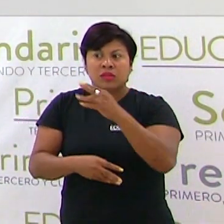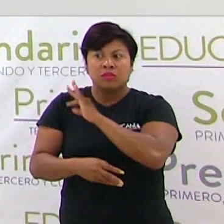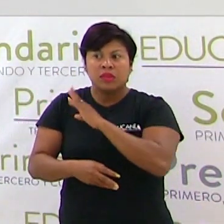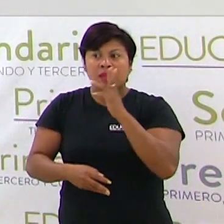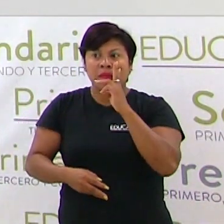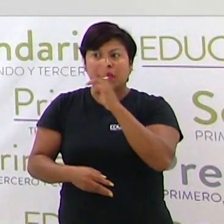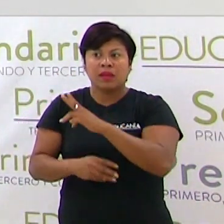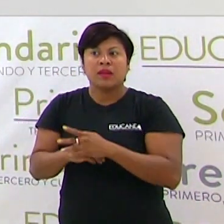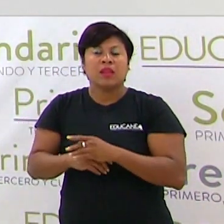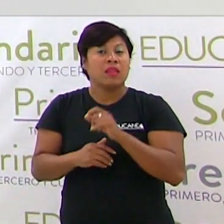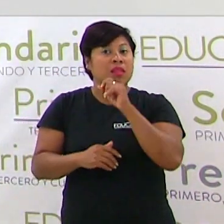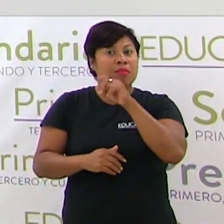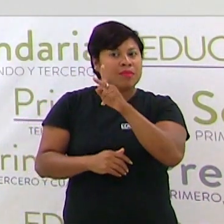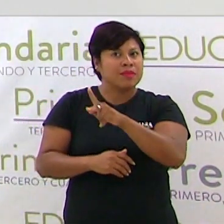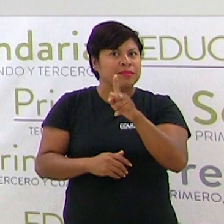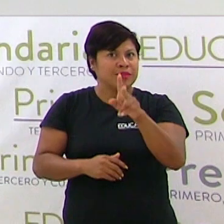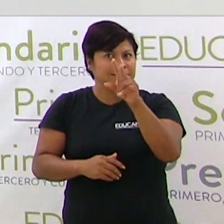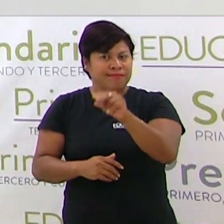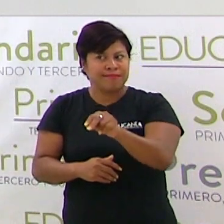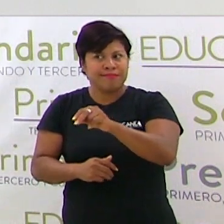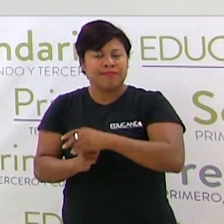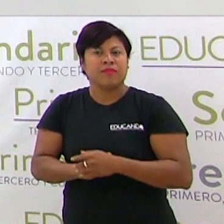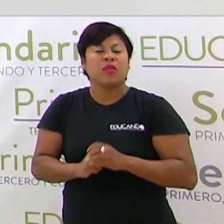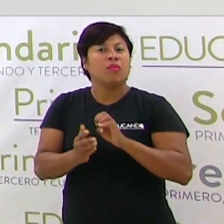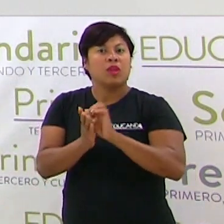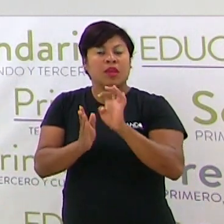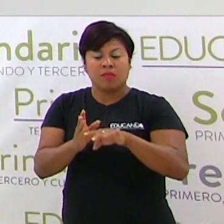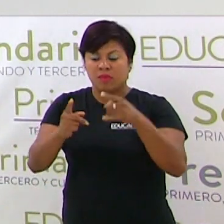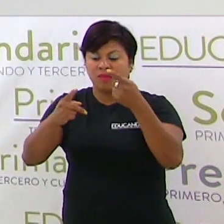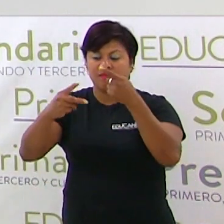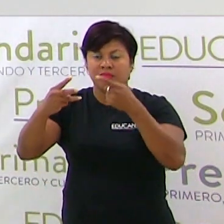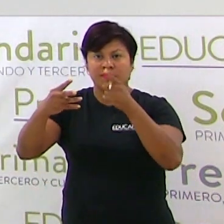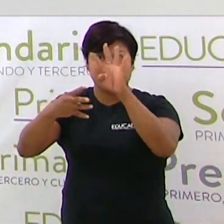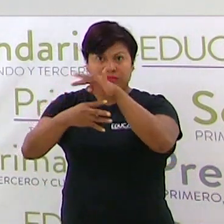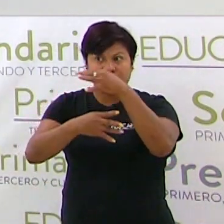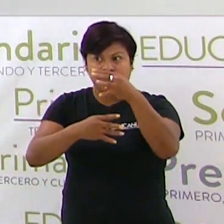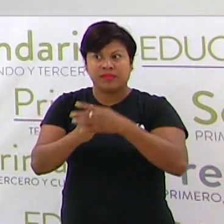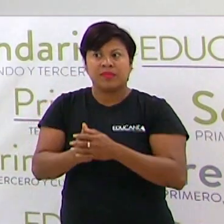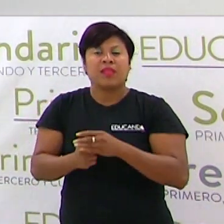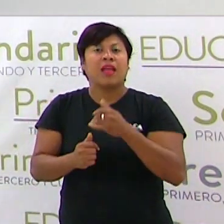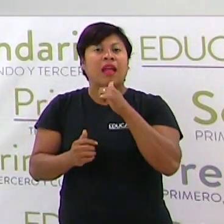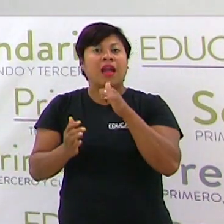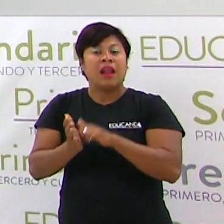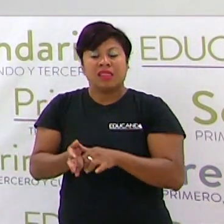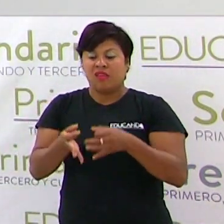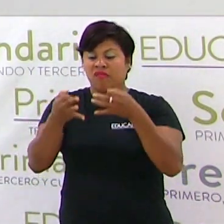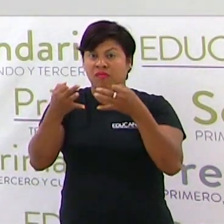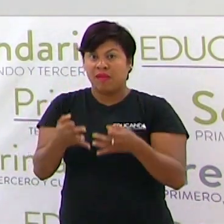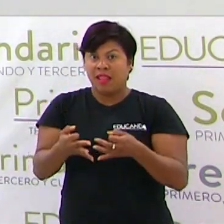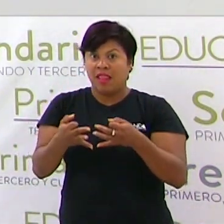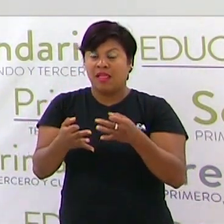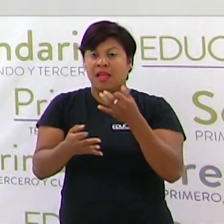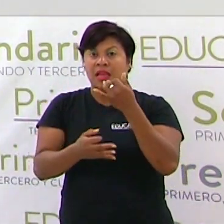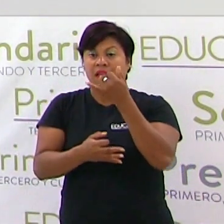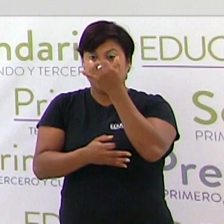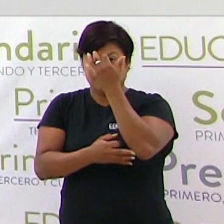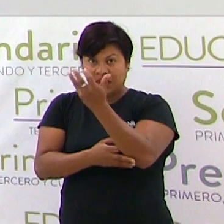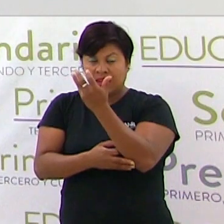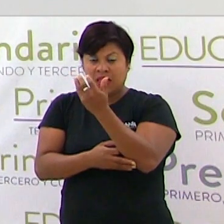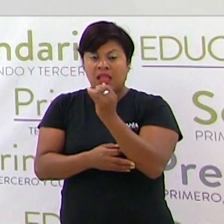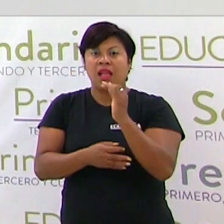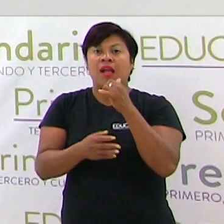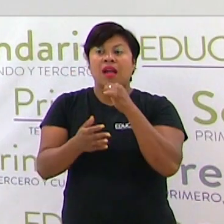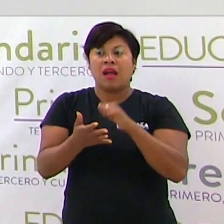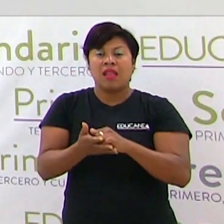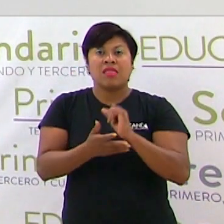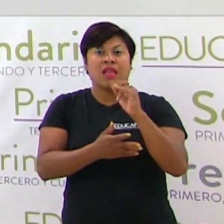que no es lo mismo. Por ejemplo, en la estructura, la carta formal y la informal, ambas tienen